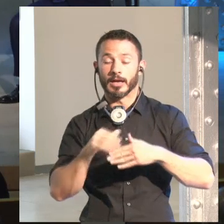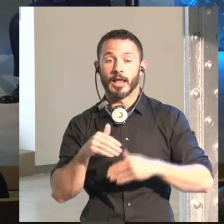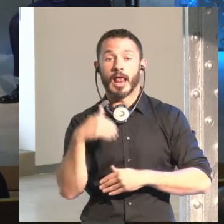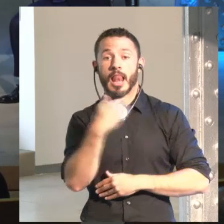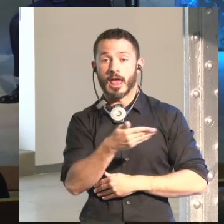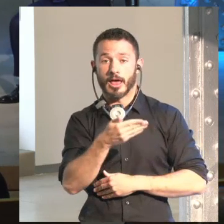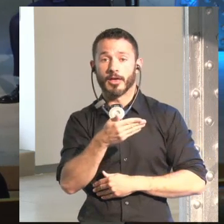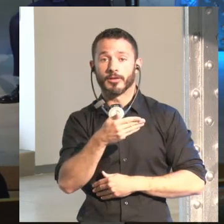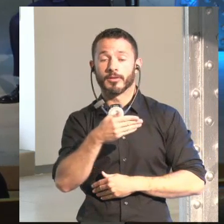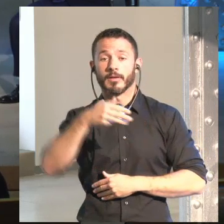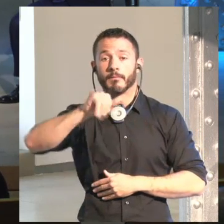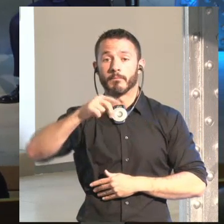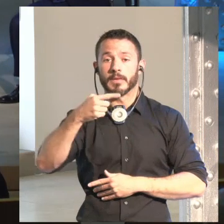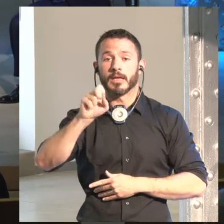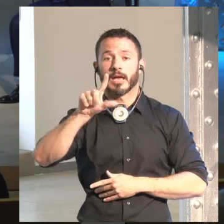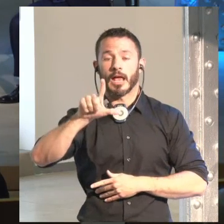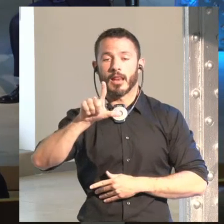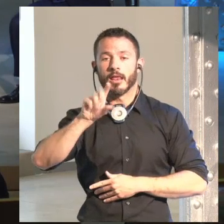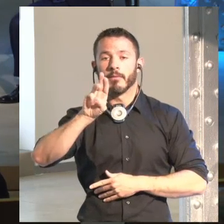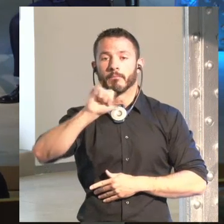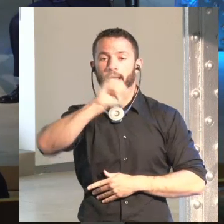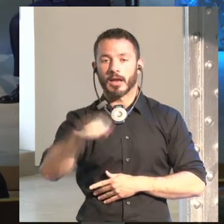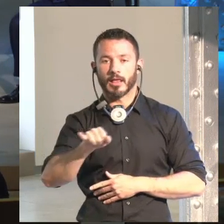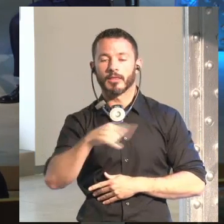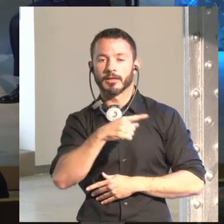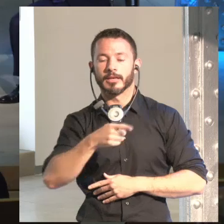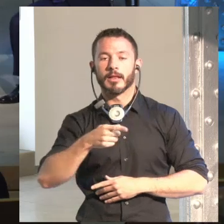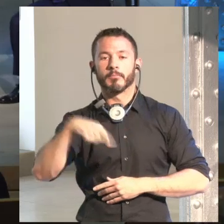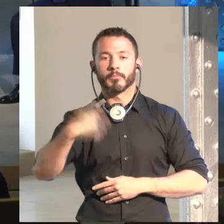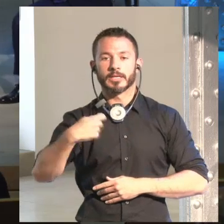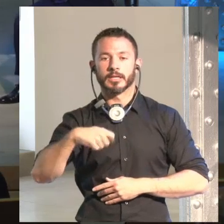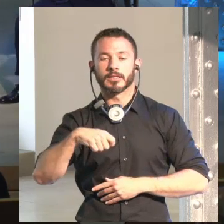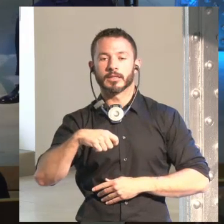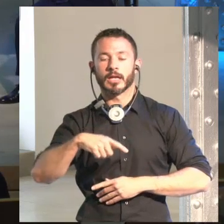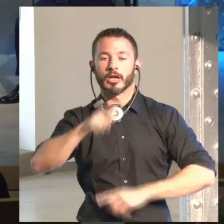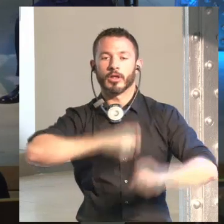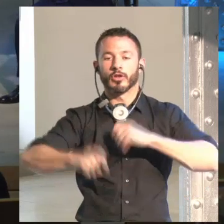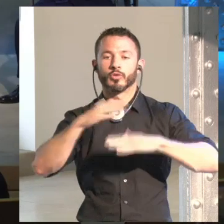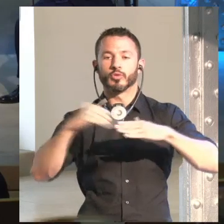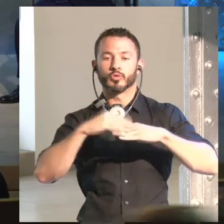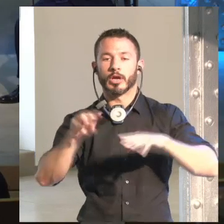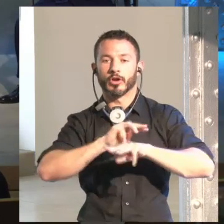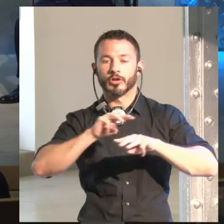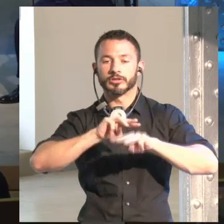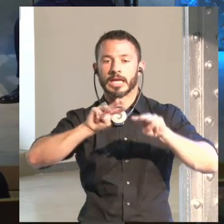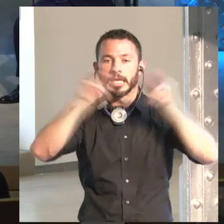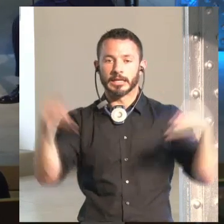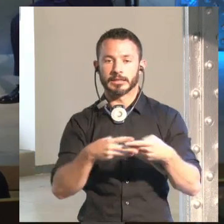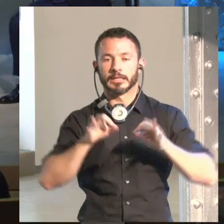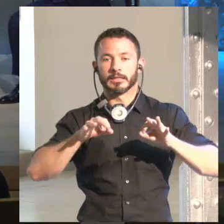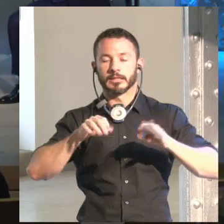que presentarle, Miguel Pérez Sobías, que es el presidente de la Asociación de Usuarios de Internet aquí en